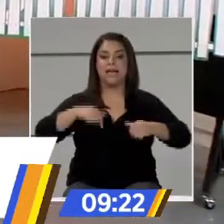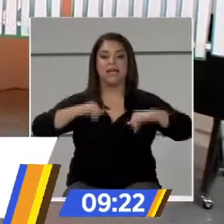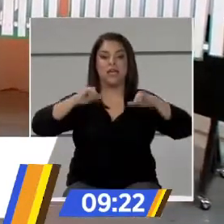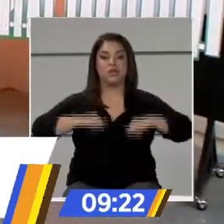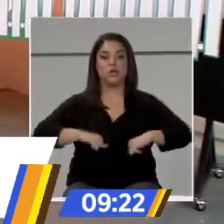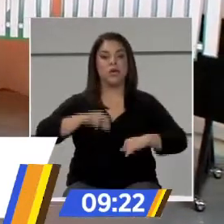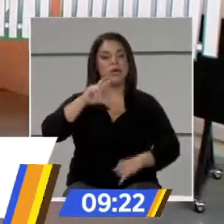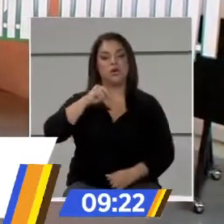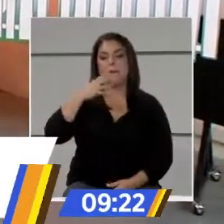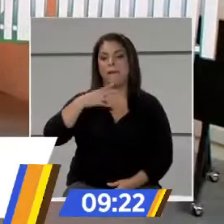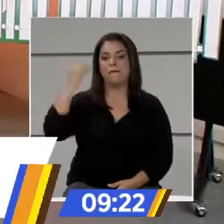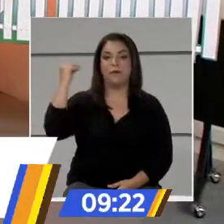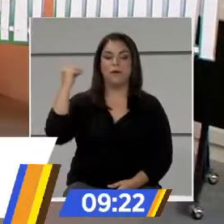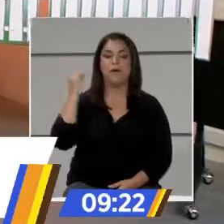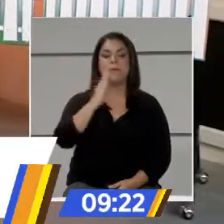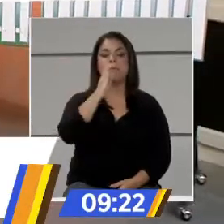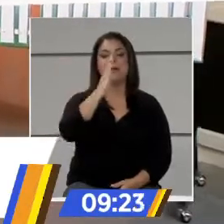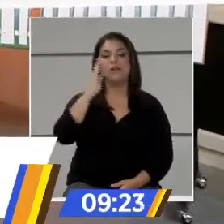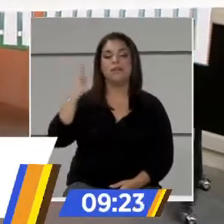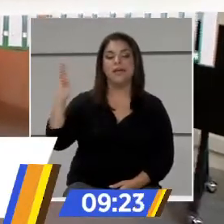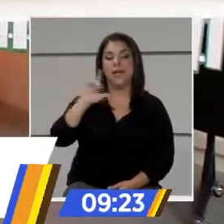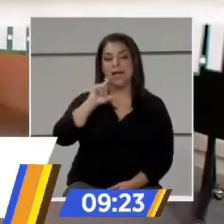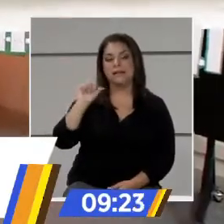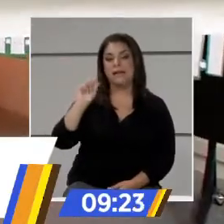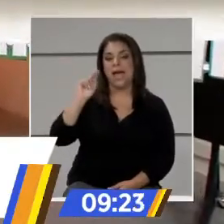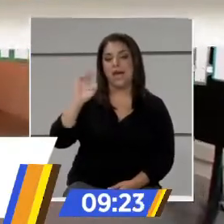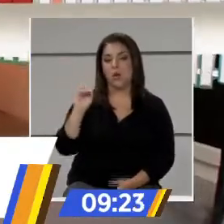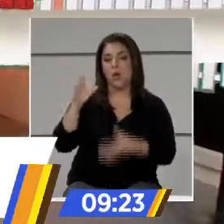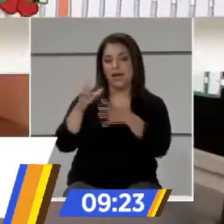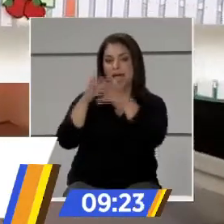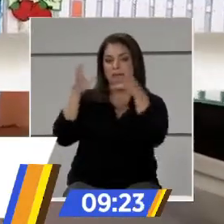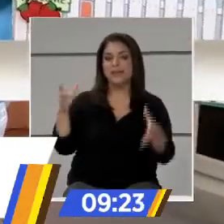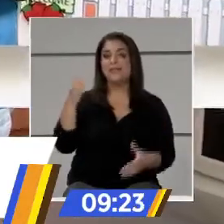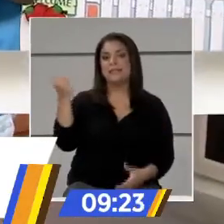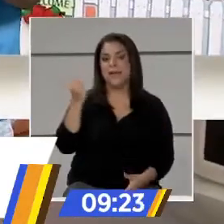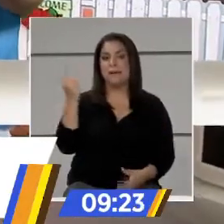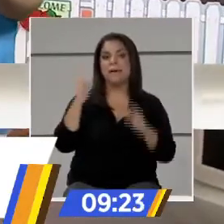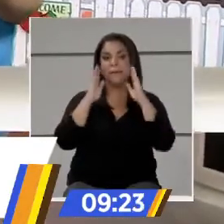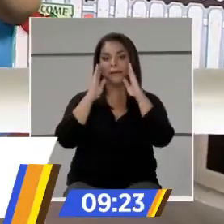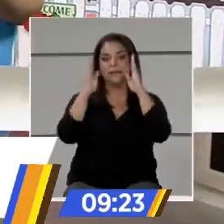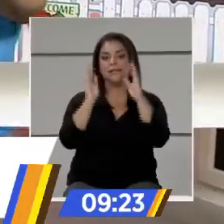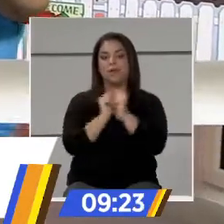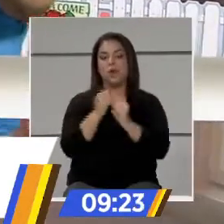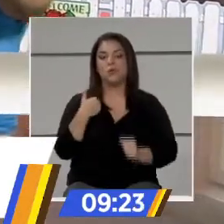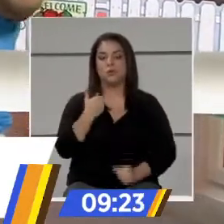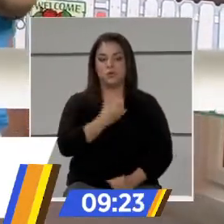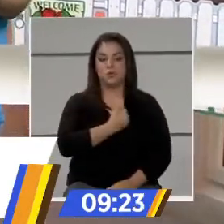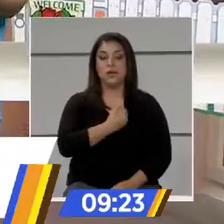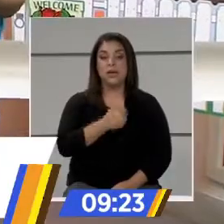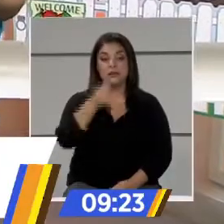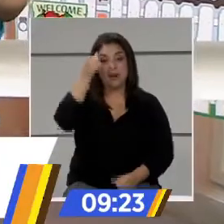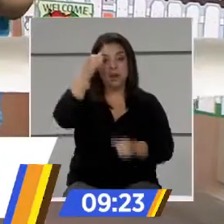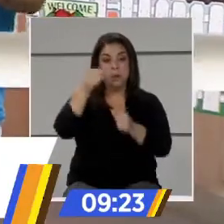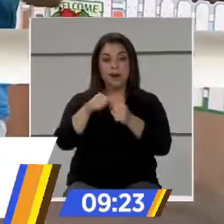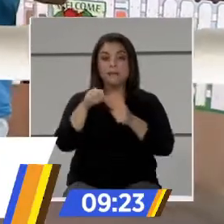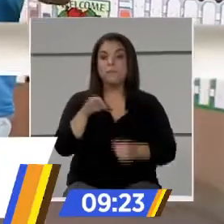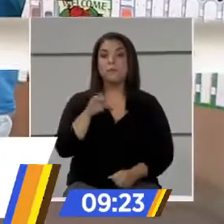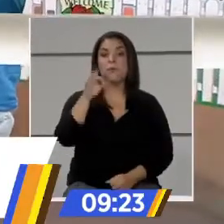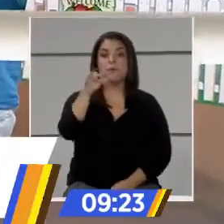qué bueno. La Biblioteca de Llano Grande, que también siempre está presente con nosotros. Y hay que decirle a la Biblioteca de Llano Grande que el próximo viernes no se pueden